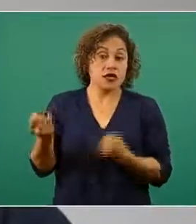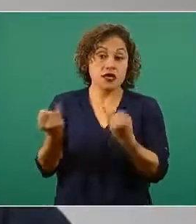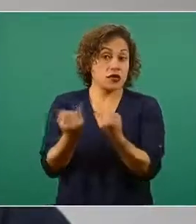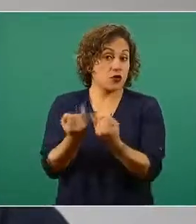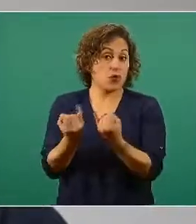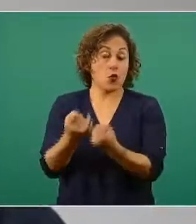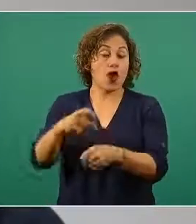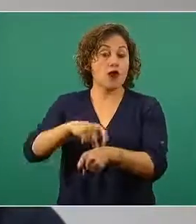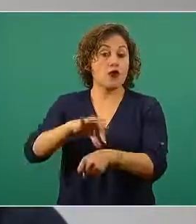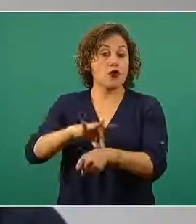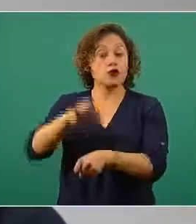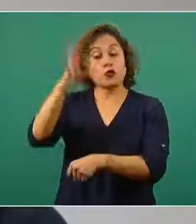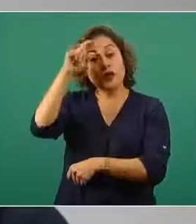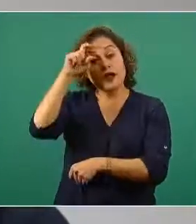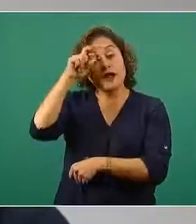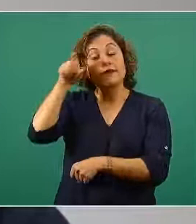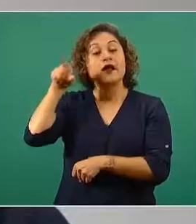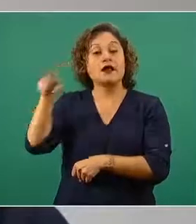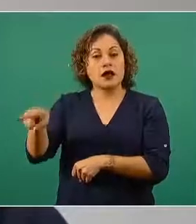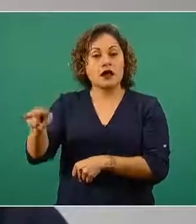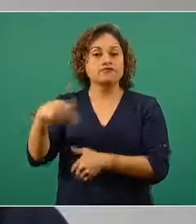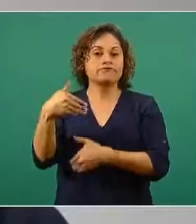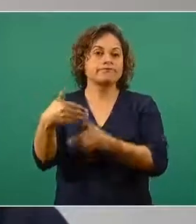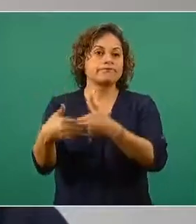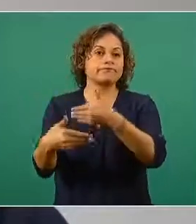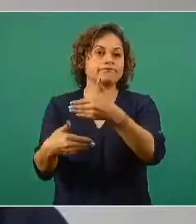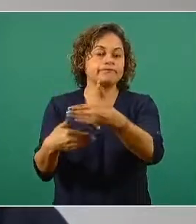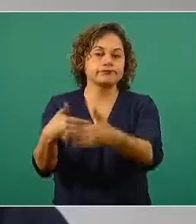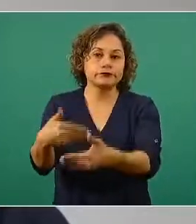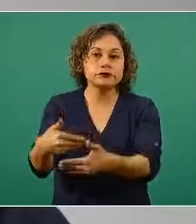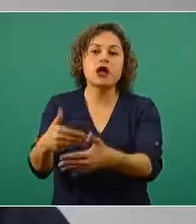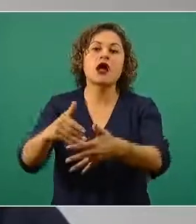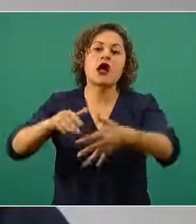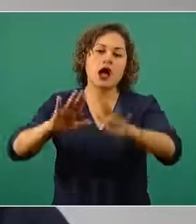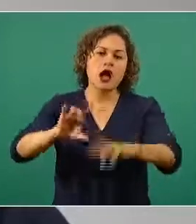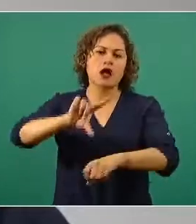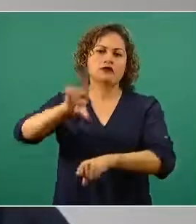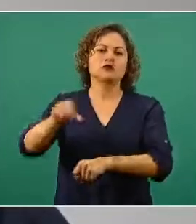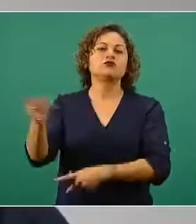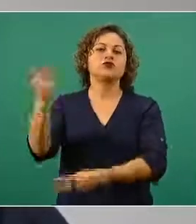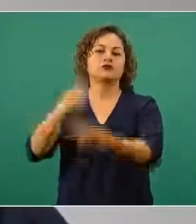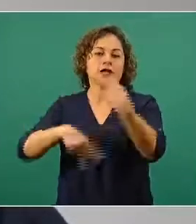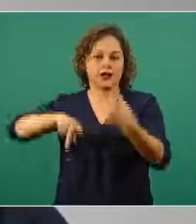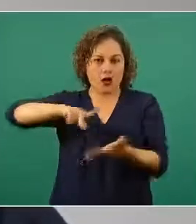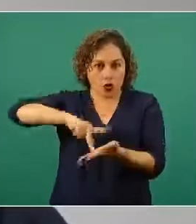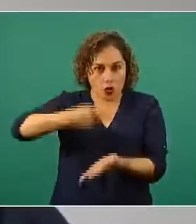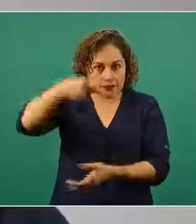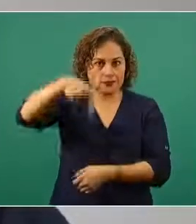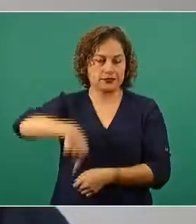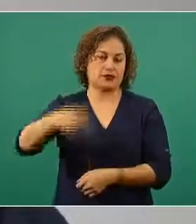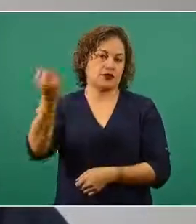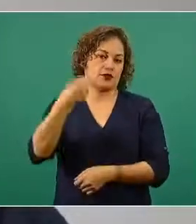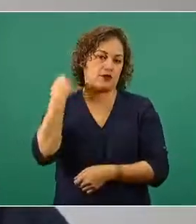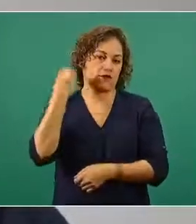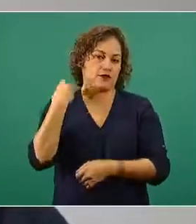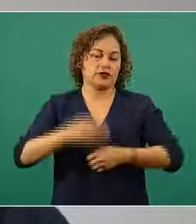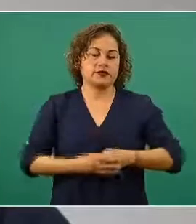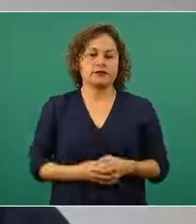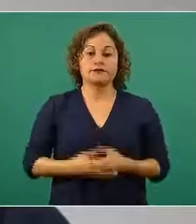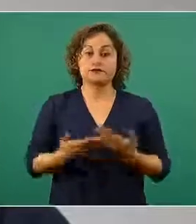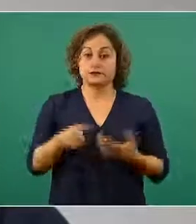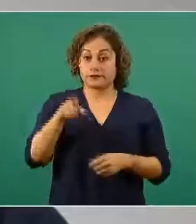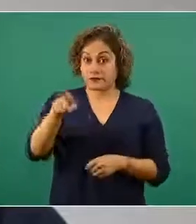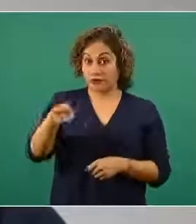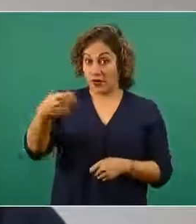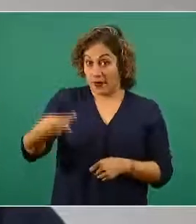y decidir volver nuevamente a acompañarnos en estas conferencias vespertinas. Le agradezco la pregunta también